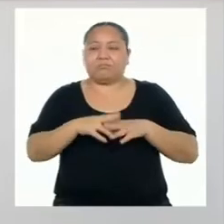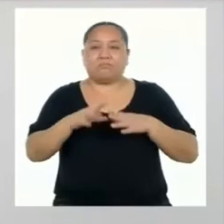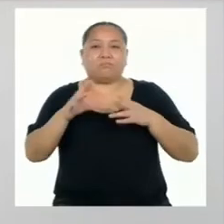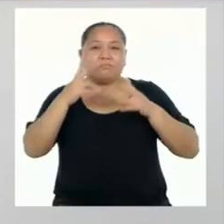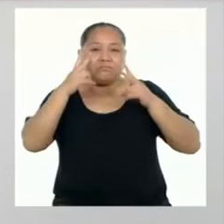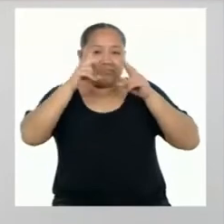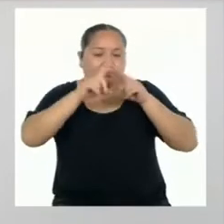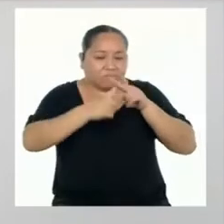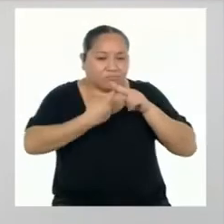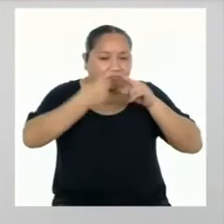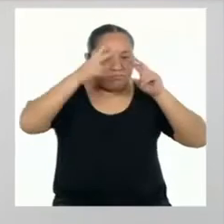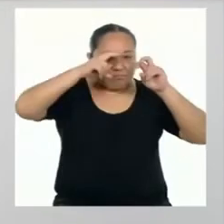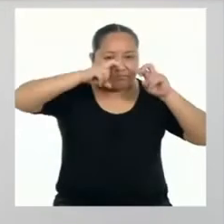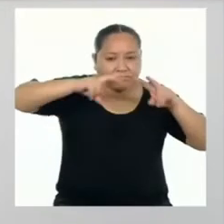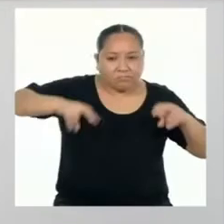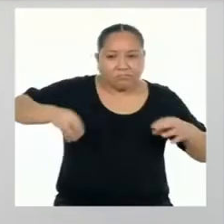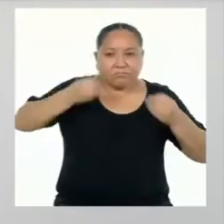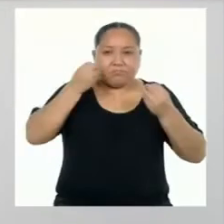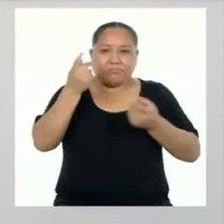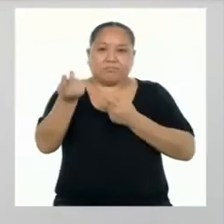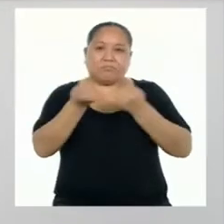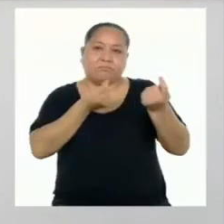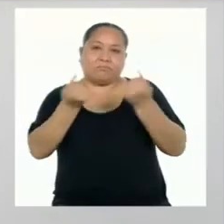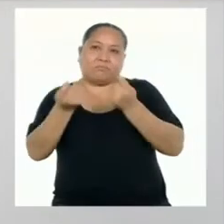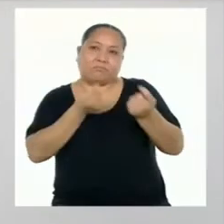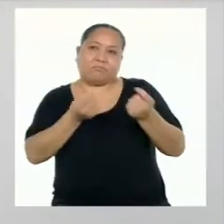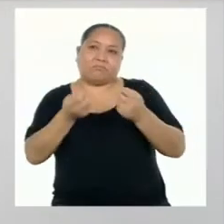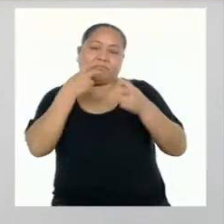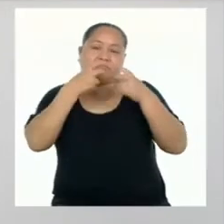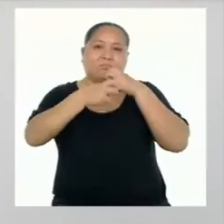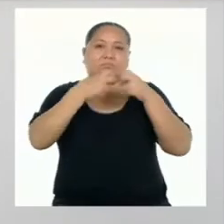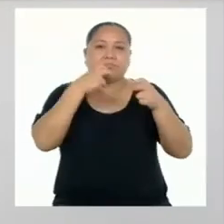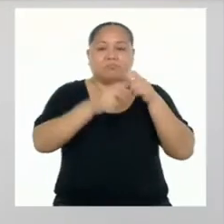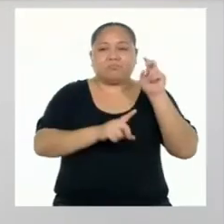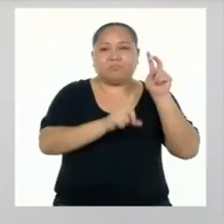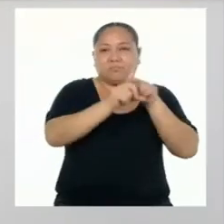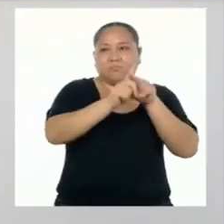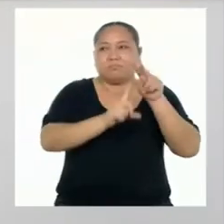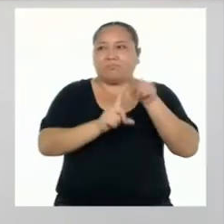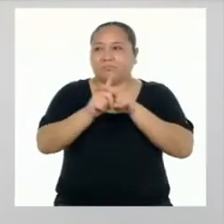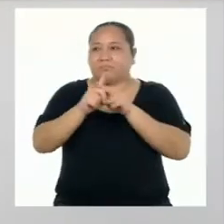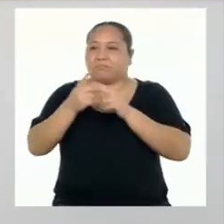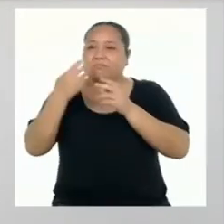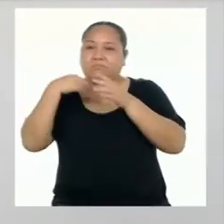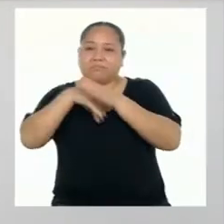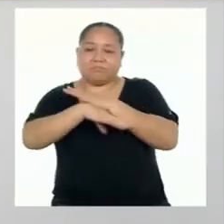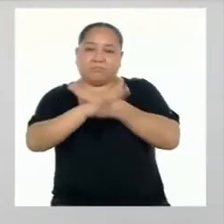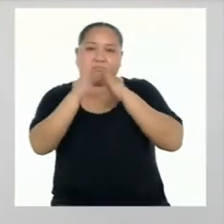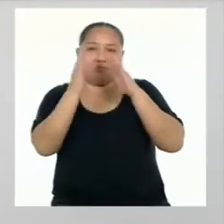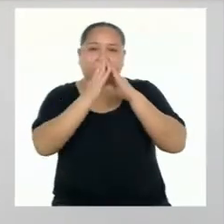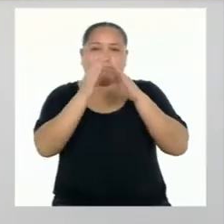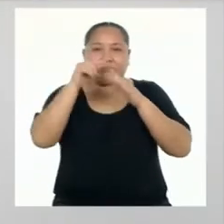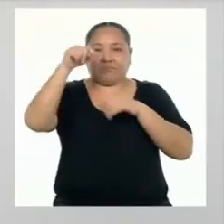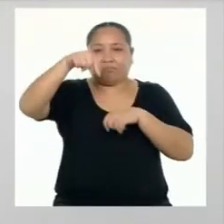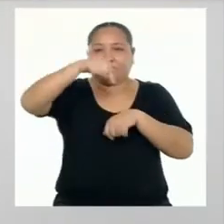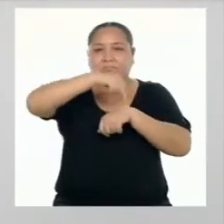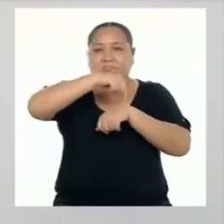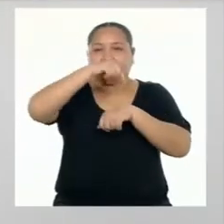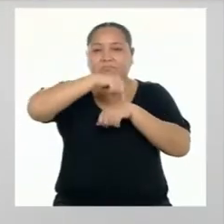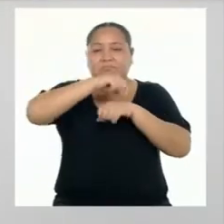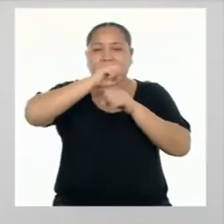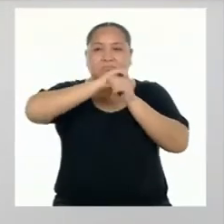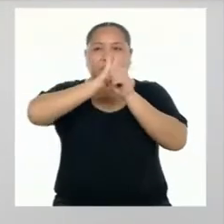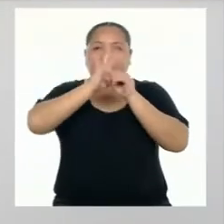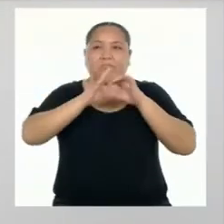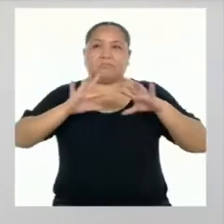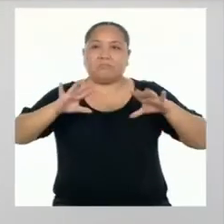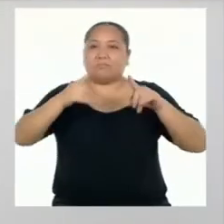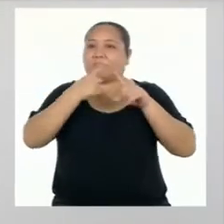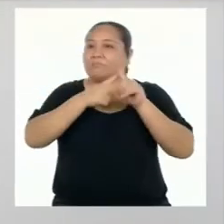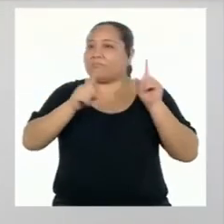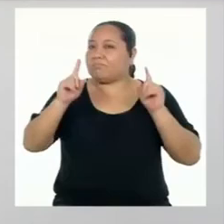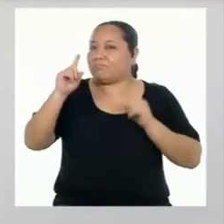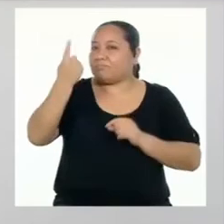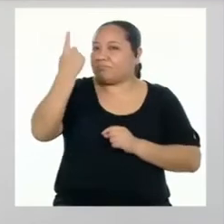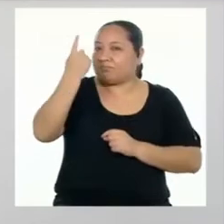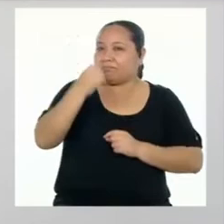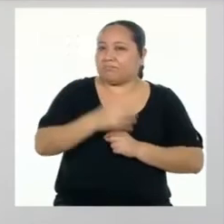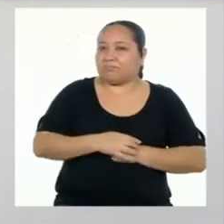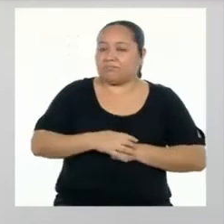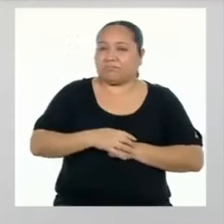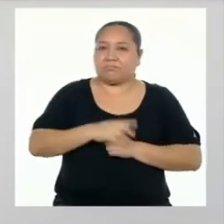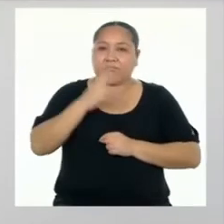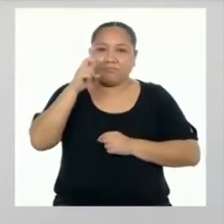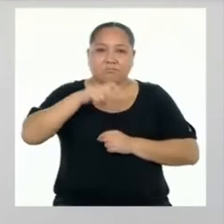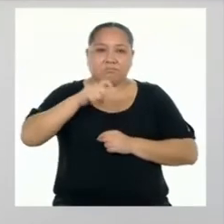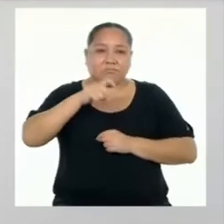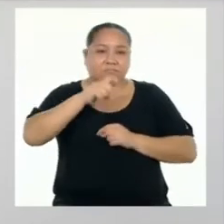a evaluar cómo es que manejamos los conflictos que surgieron en casa ante esta pandemia. Pero primero tenemos